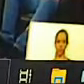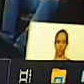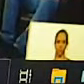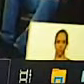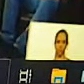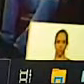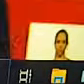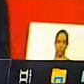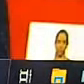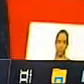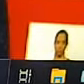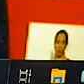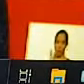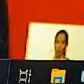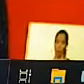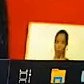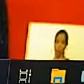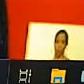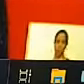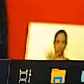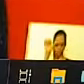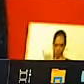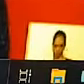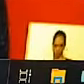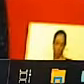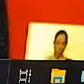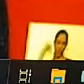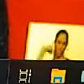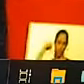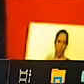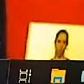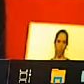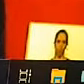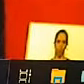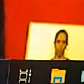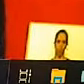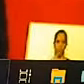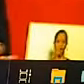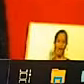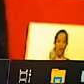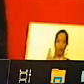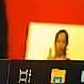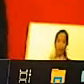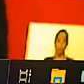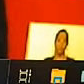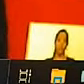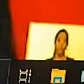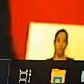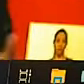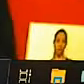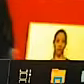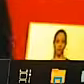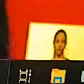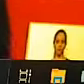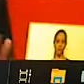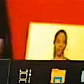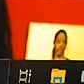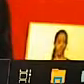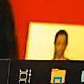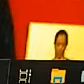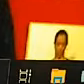Bueno, dos cosas que sacar rápidamente de ese video. Nicolás Maduro es el único presidente que está en ejercicio de